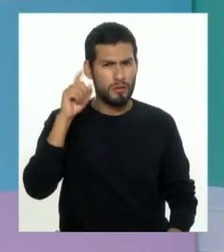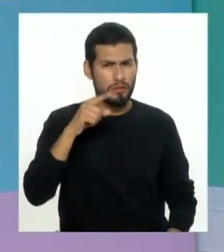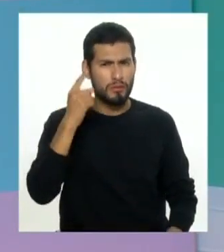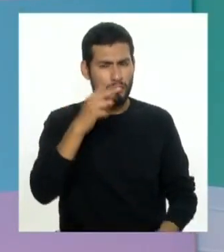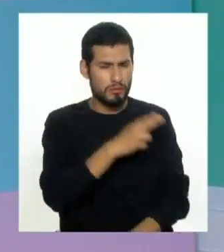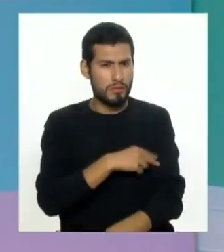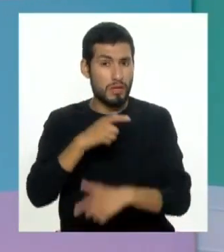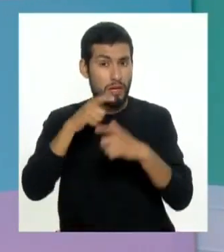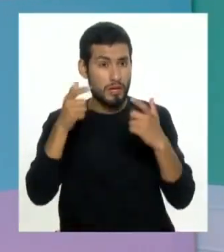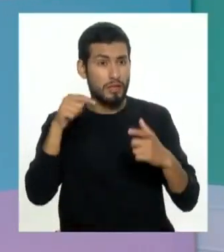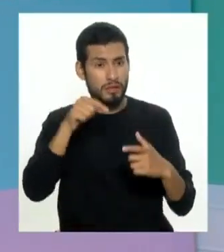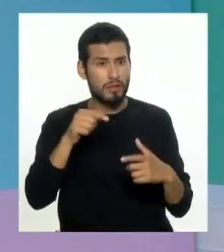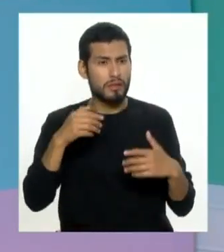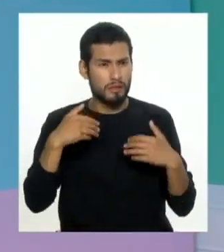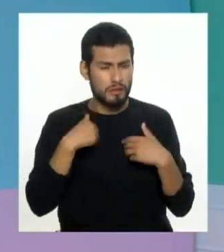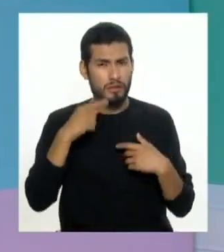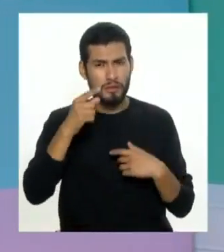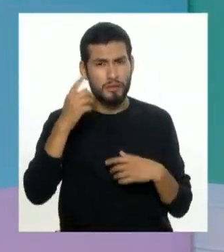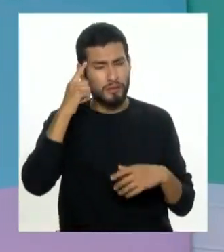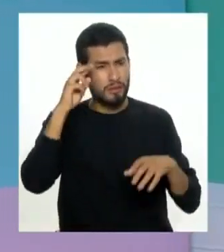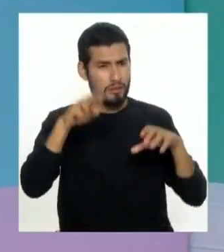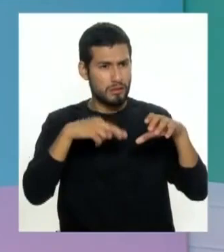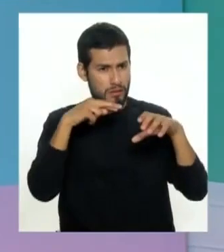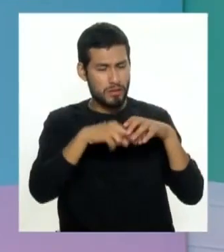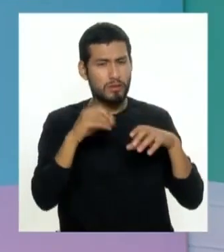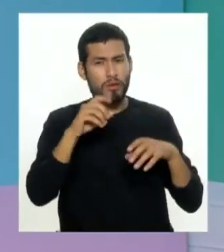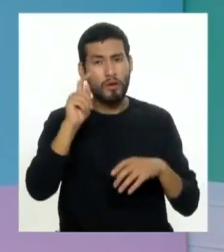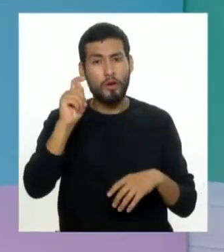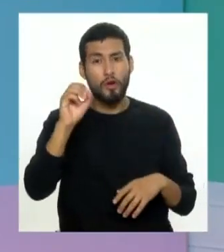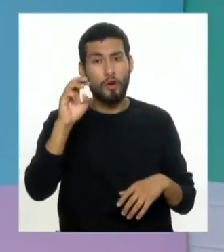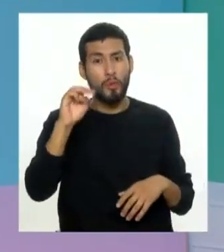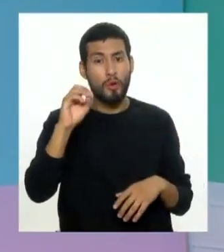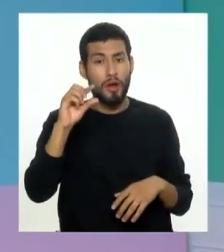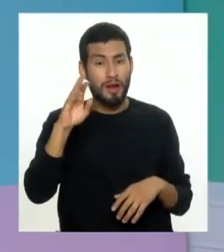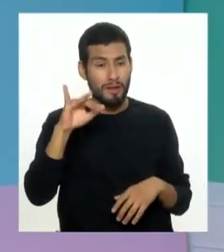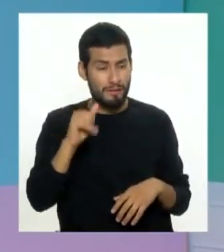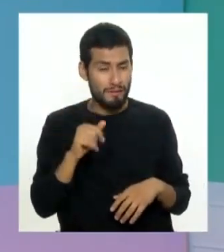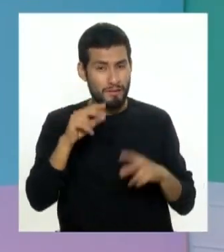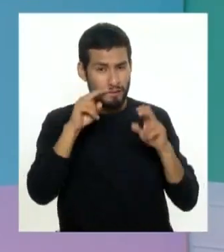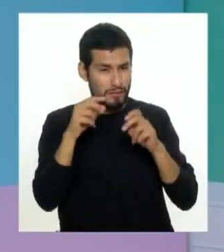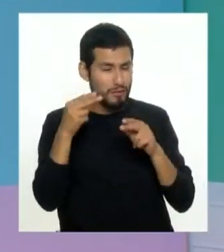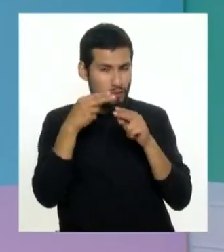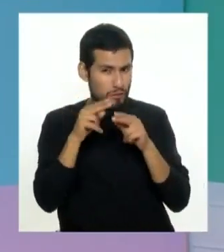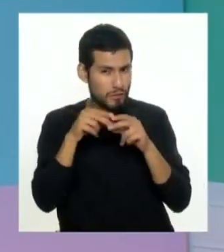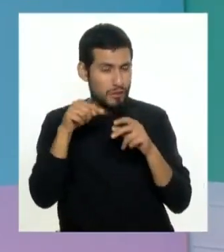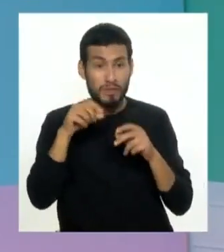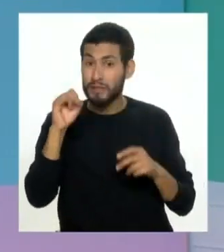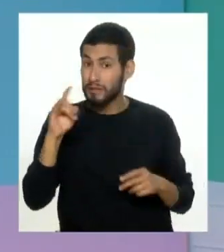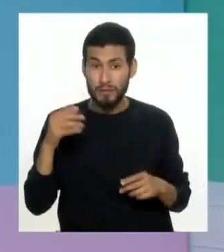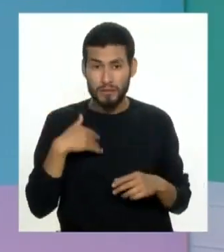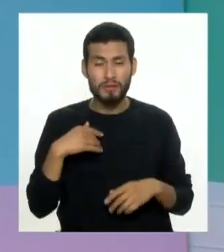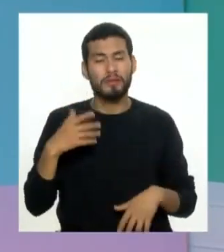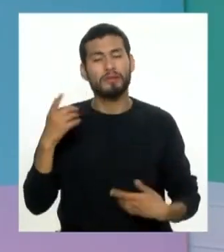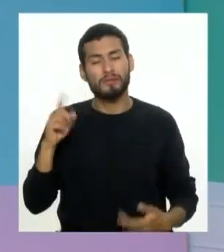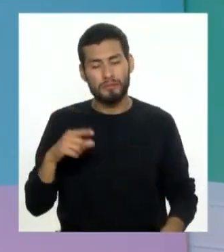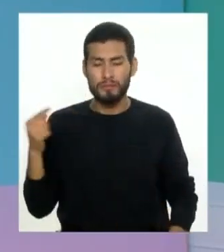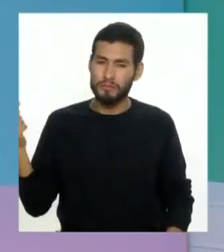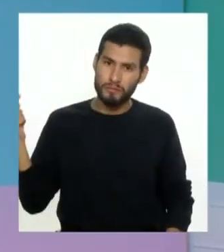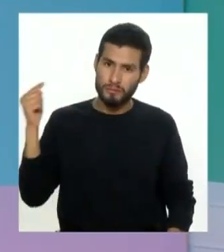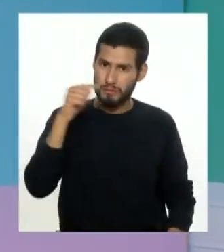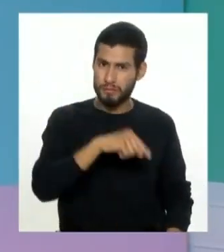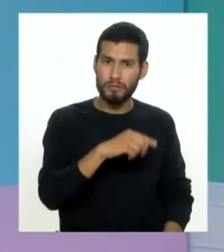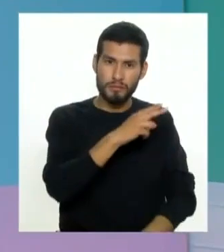hospital general que probablemente tiene resonancia magnética o tomografía como estudios iniciales. Si es que no lo tiene, debe ser referida a